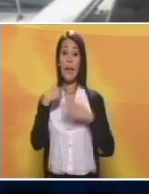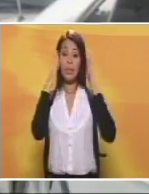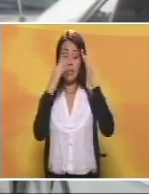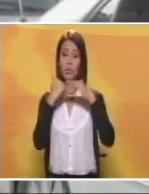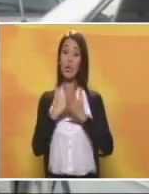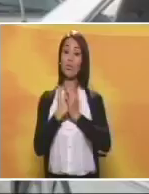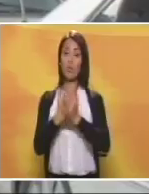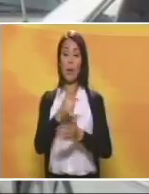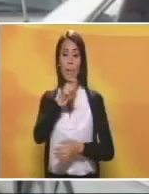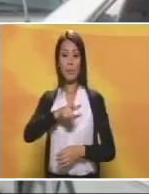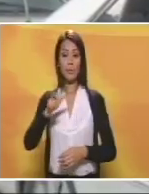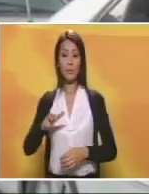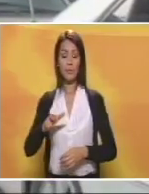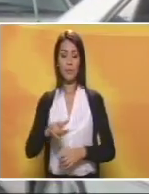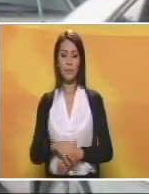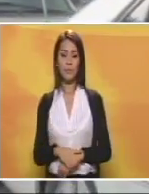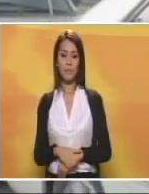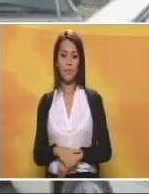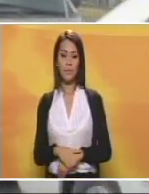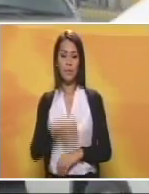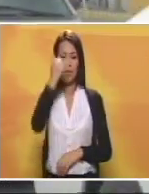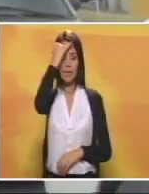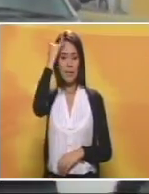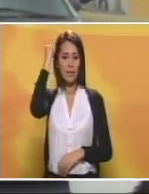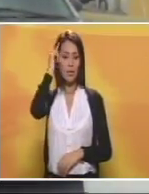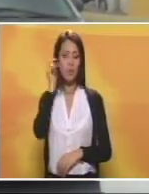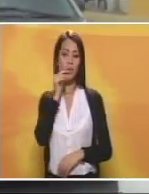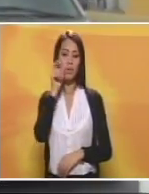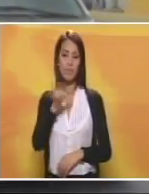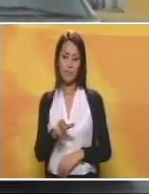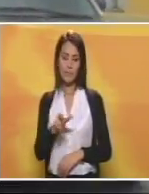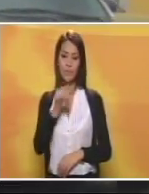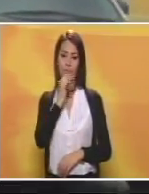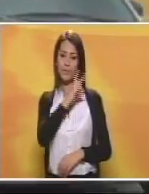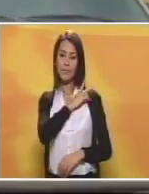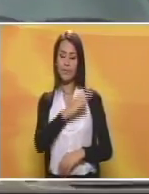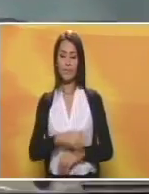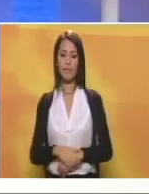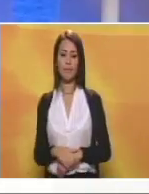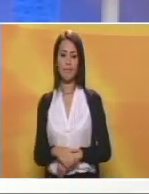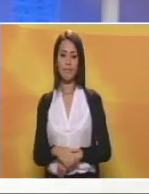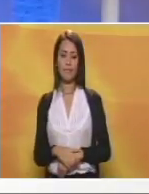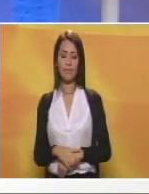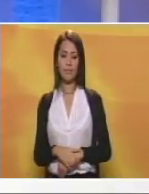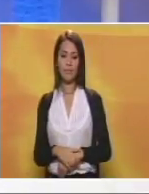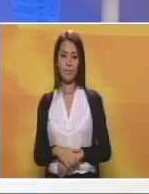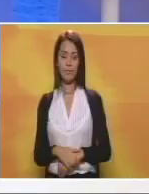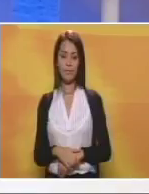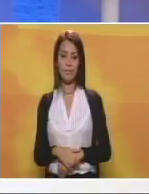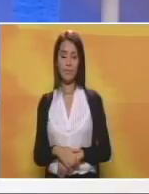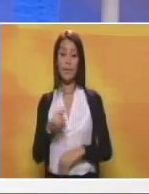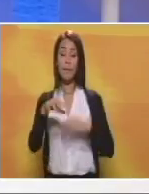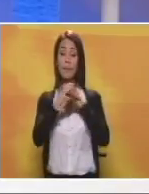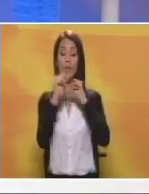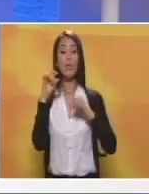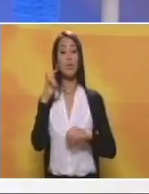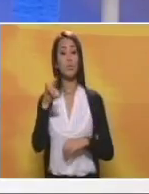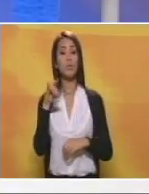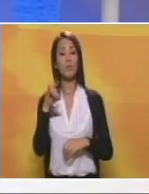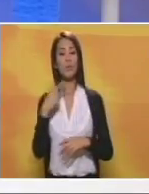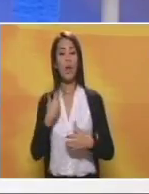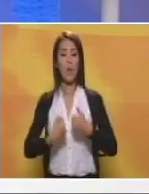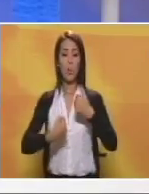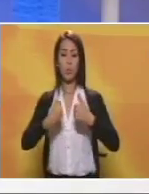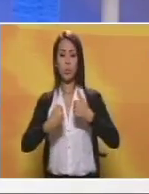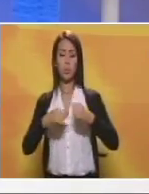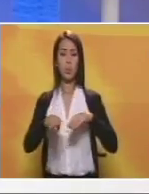atención a la ciudadanía. Desde Yaracuy reportó Joel Vargas para Noticiero Venevisión. En la mañana de este lunes se registró un accidente en